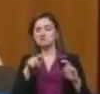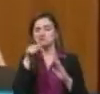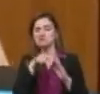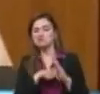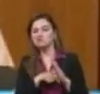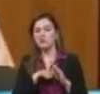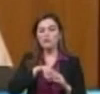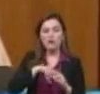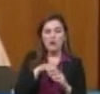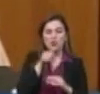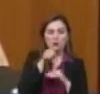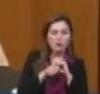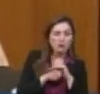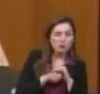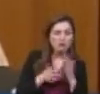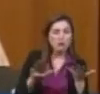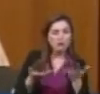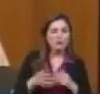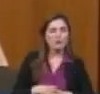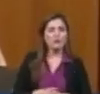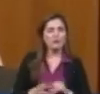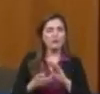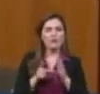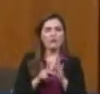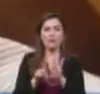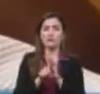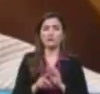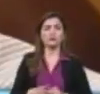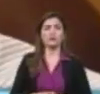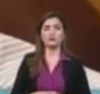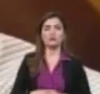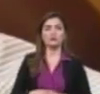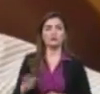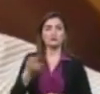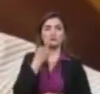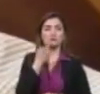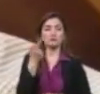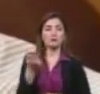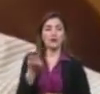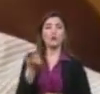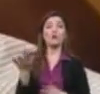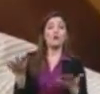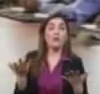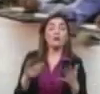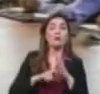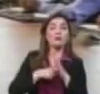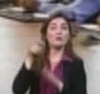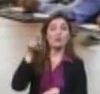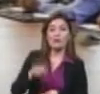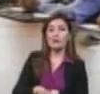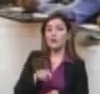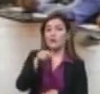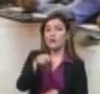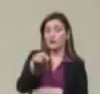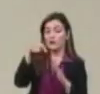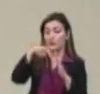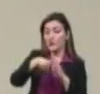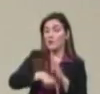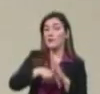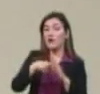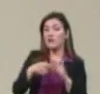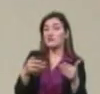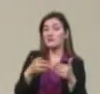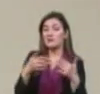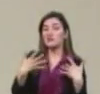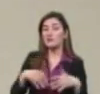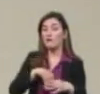reservados, significa que eso tiene legalidad. Herrería sostiene que la lupa de la Contraloría debería estar sobre el posible cometimiento